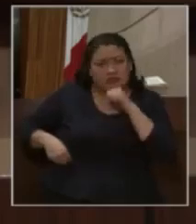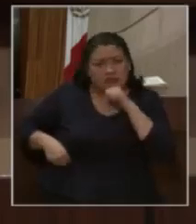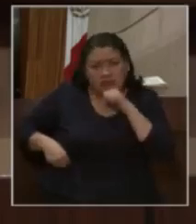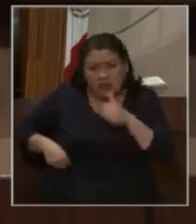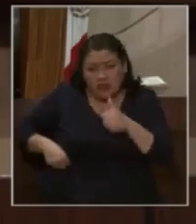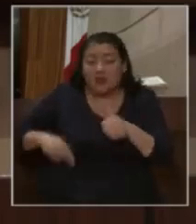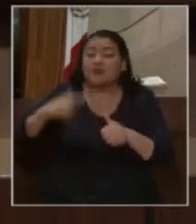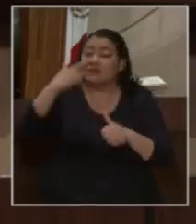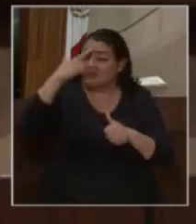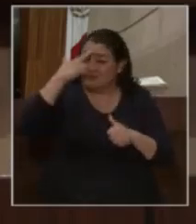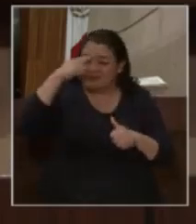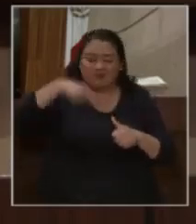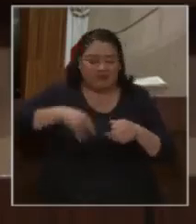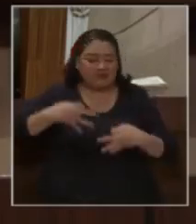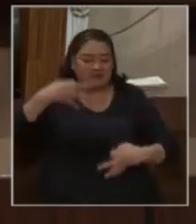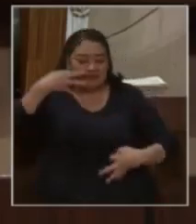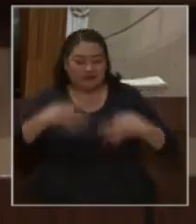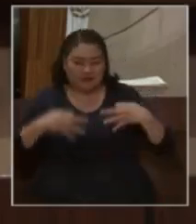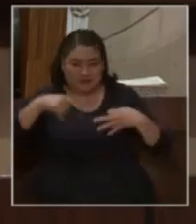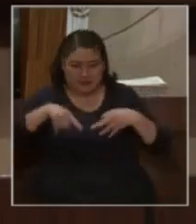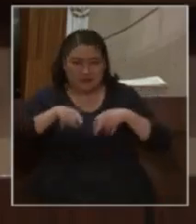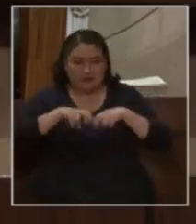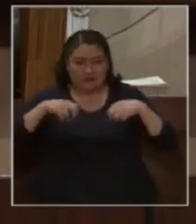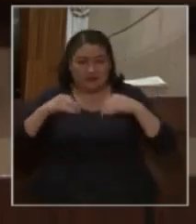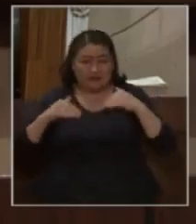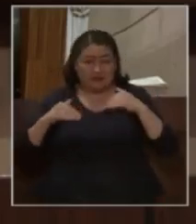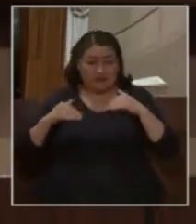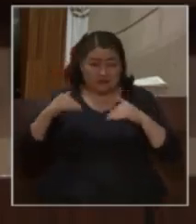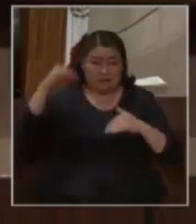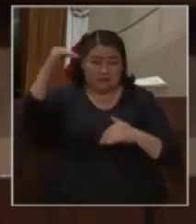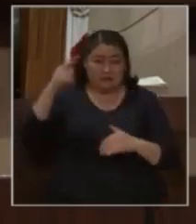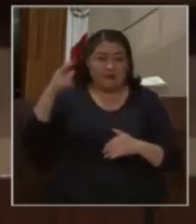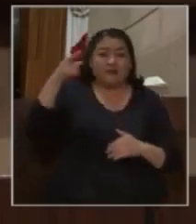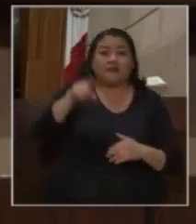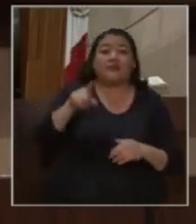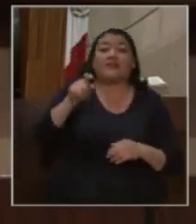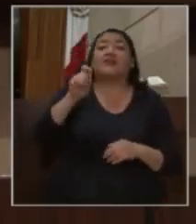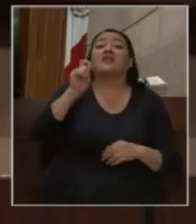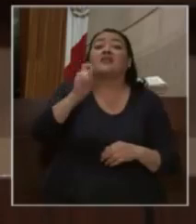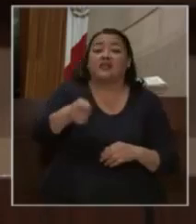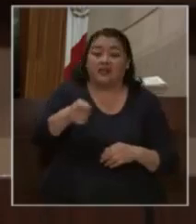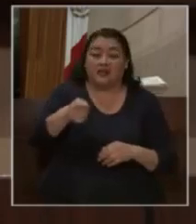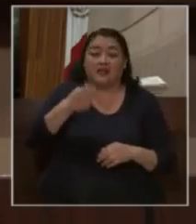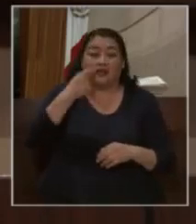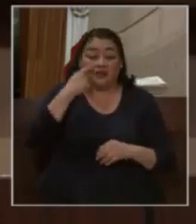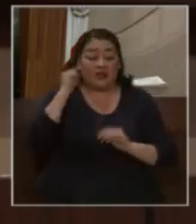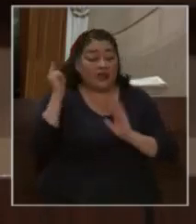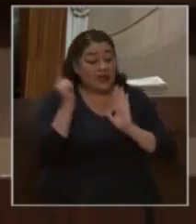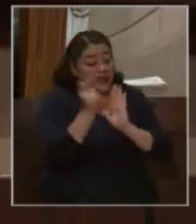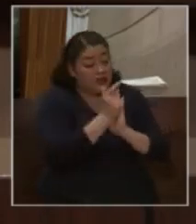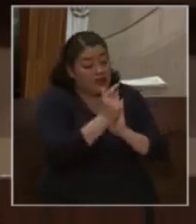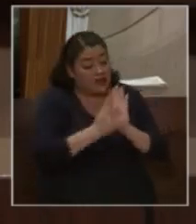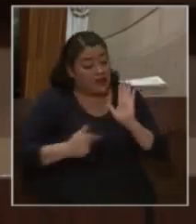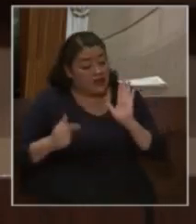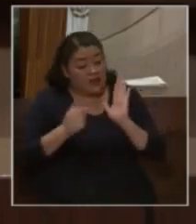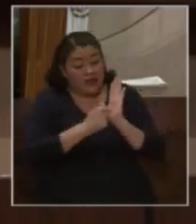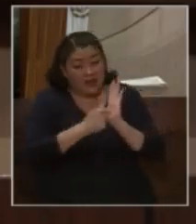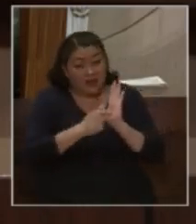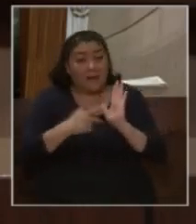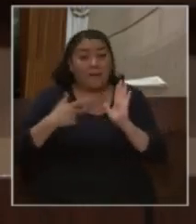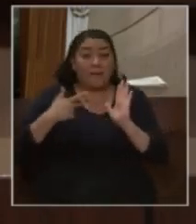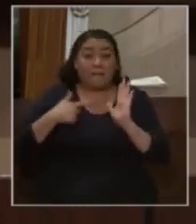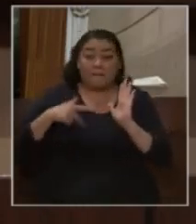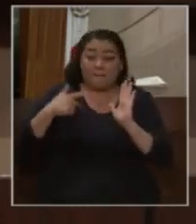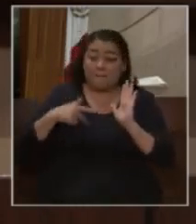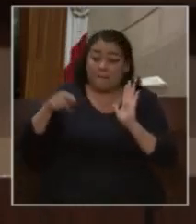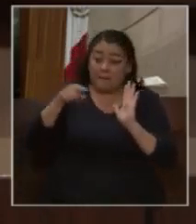lo sostenido por esta Sala Superior, implica la imposibilidad jurídica de imponer a